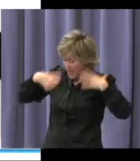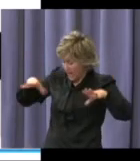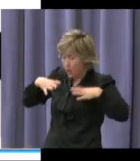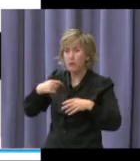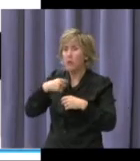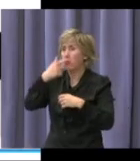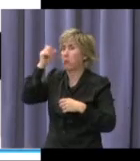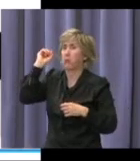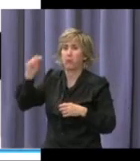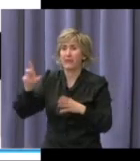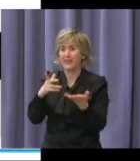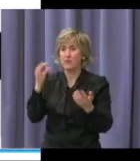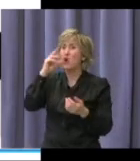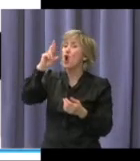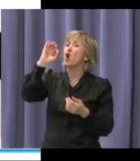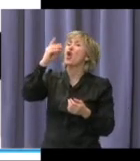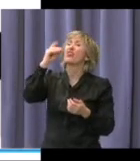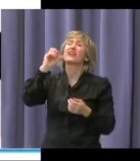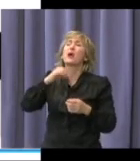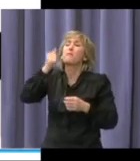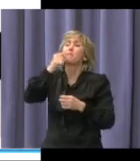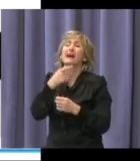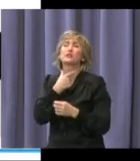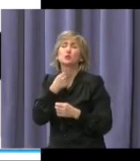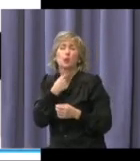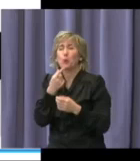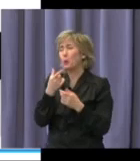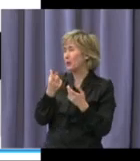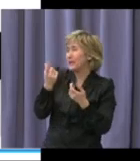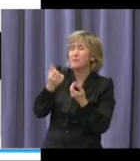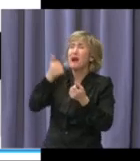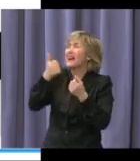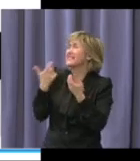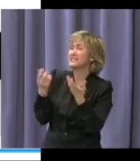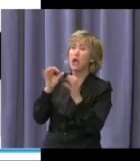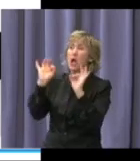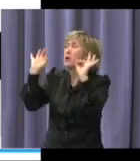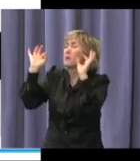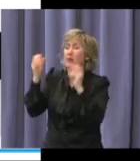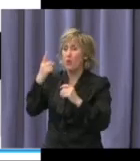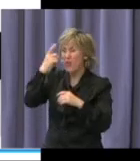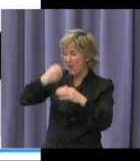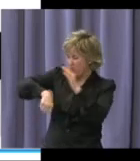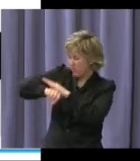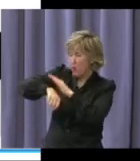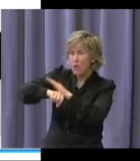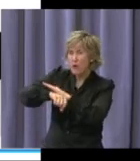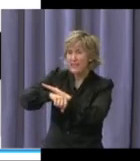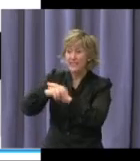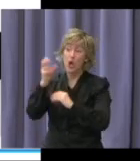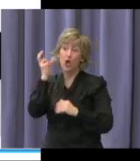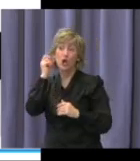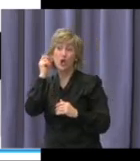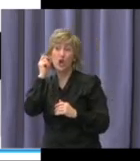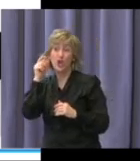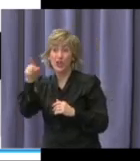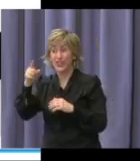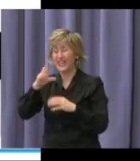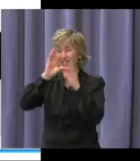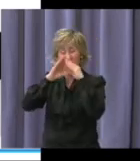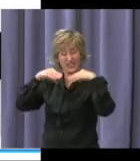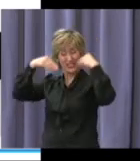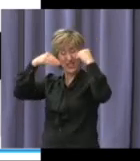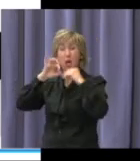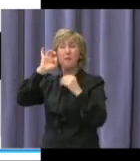Miriam Rodríguez, la sonrisa más cookie de la liga. Una futbolista, ¿vale? Cristiano Ronaldo, la sonrisa más cookie